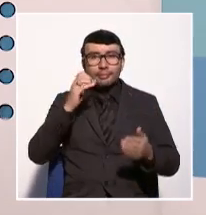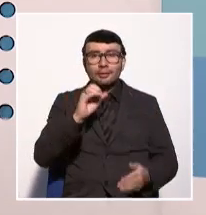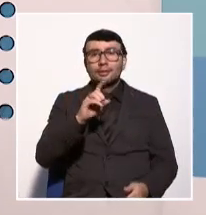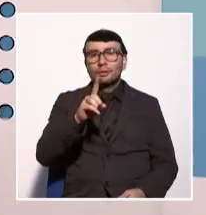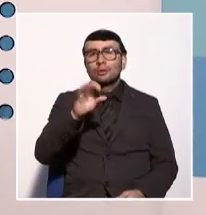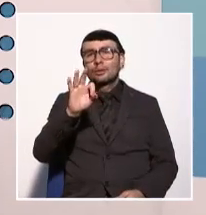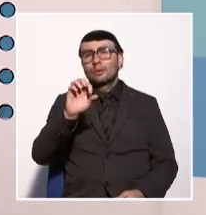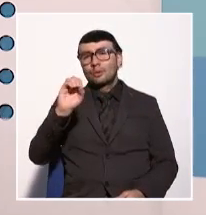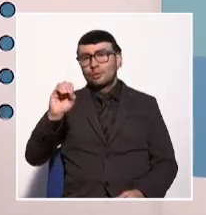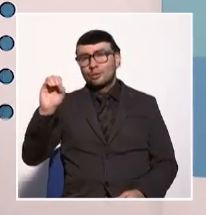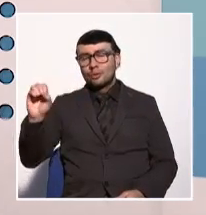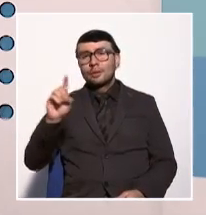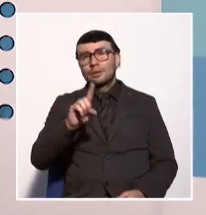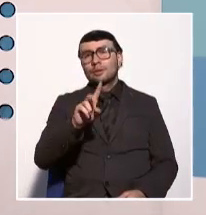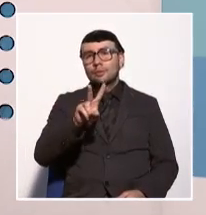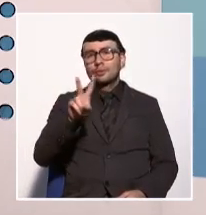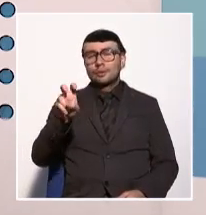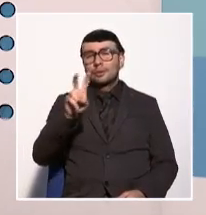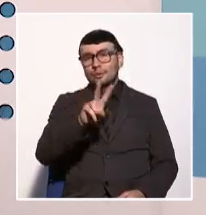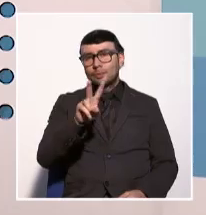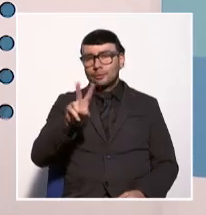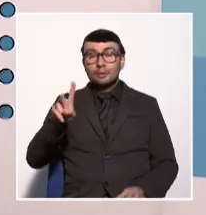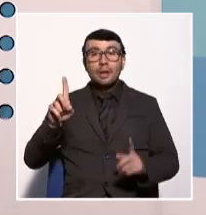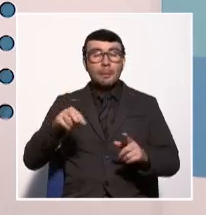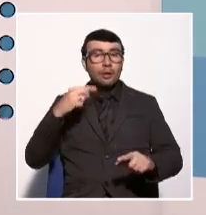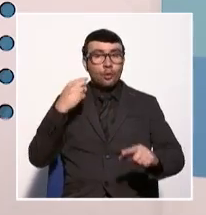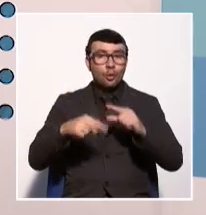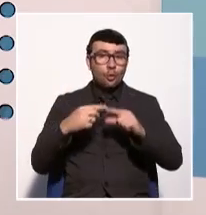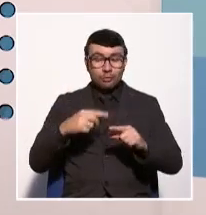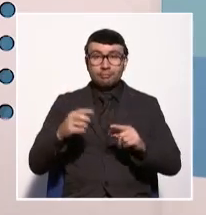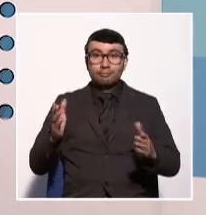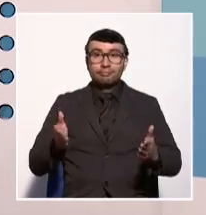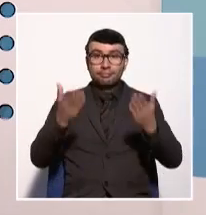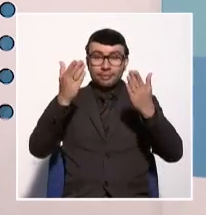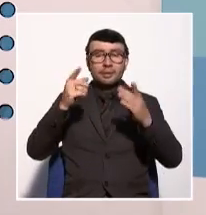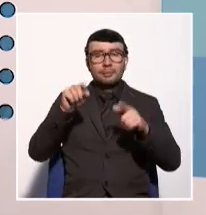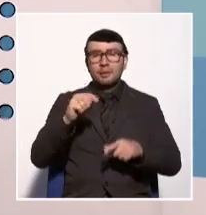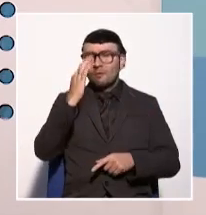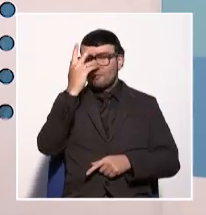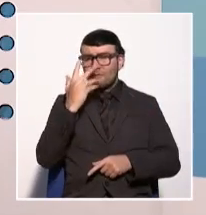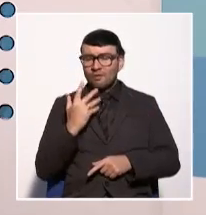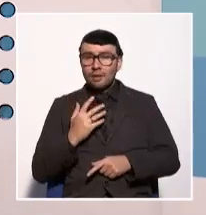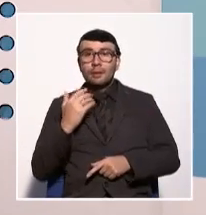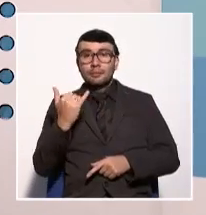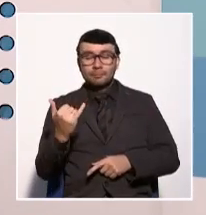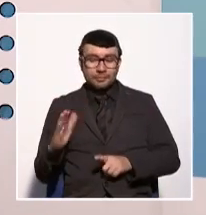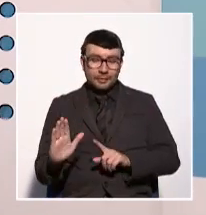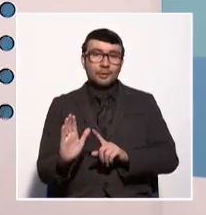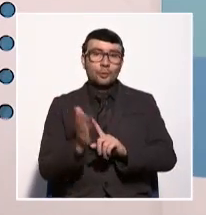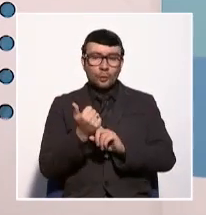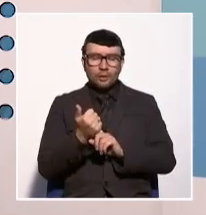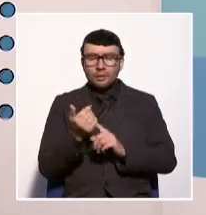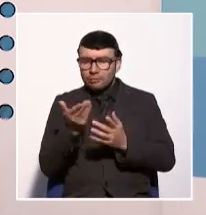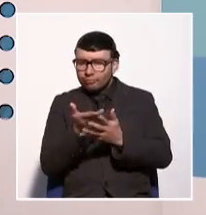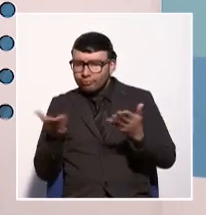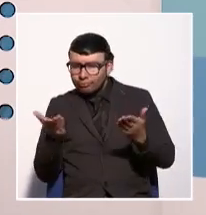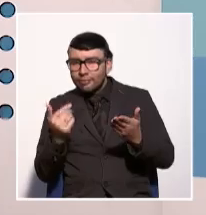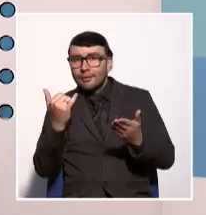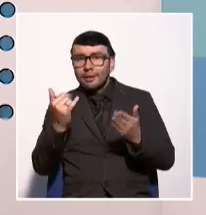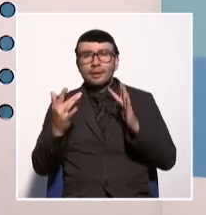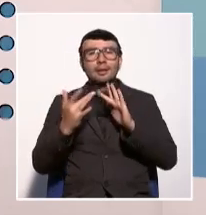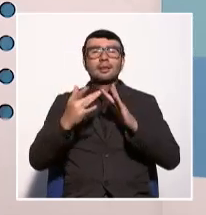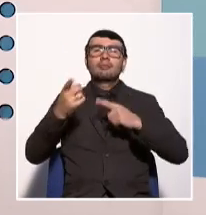22 correos electrónicos conexión vital arroba tele que repuntó tv y el facebook facebook lite que estamos ha estado en directo